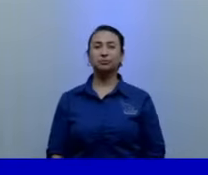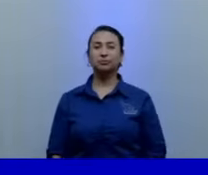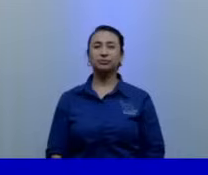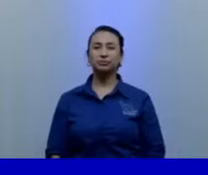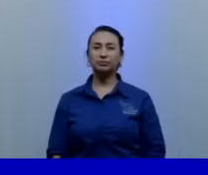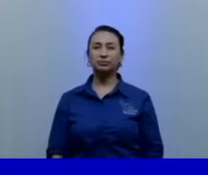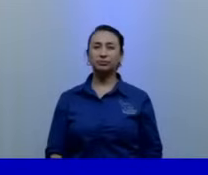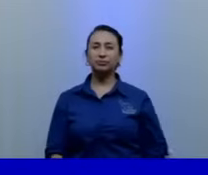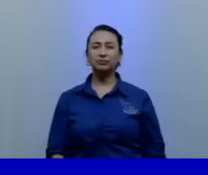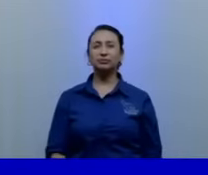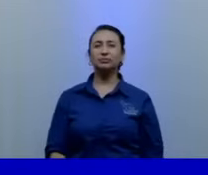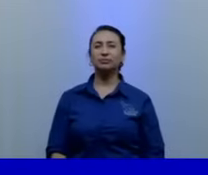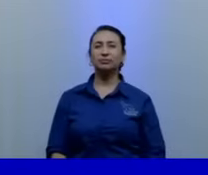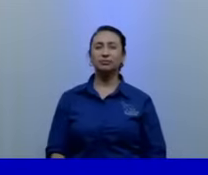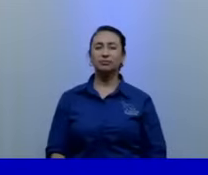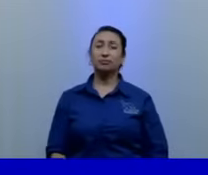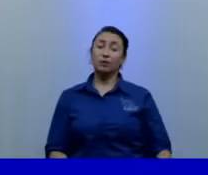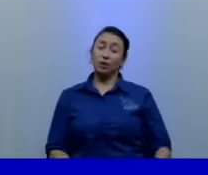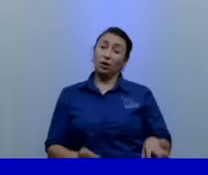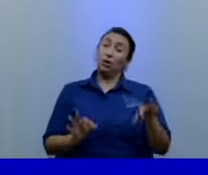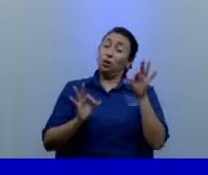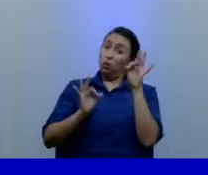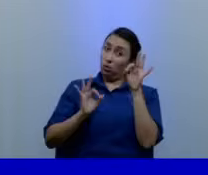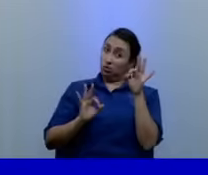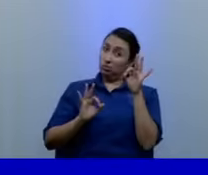Y entonces, o en la prueba.